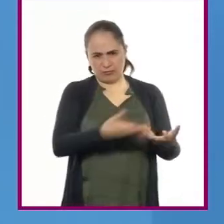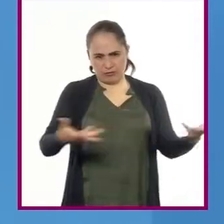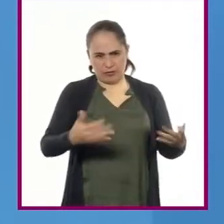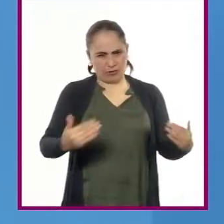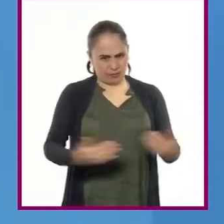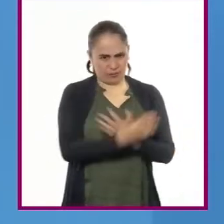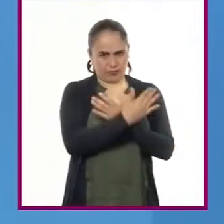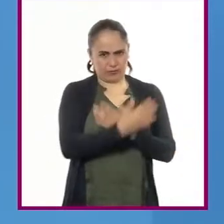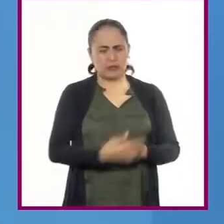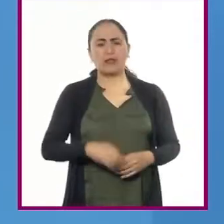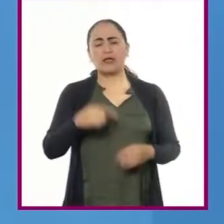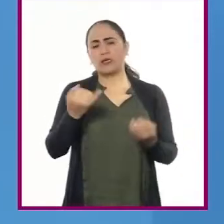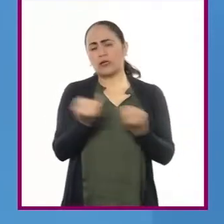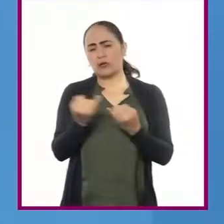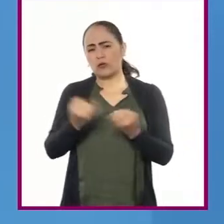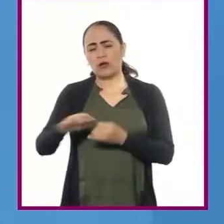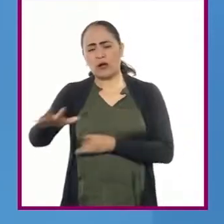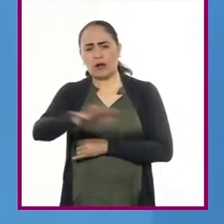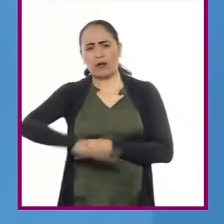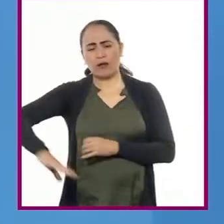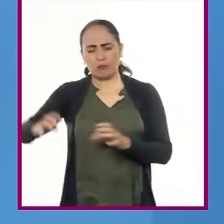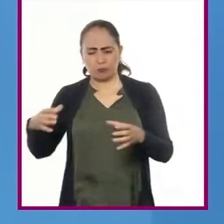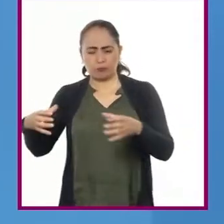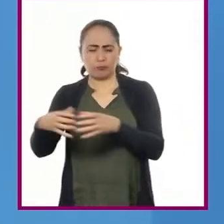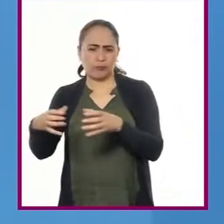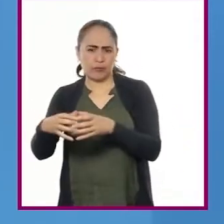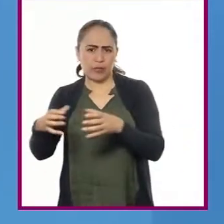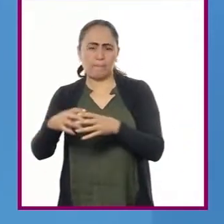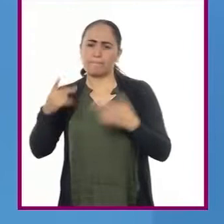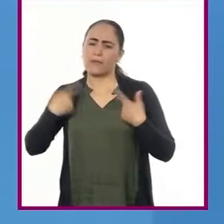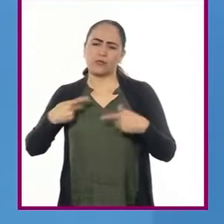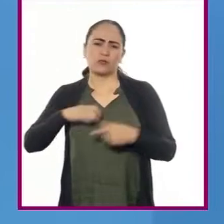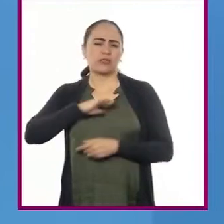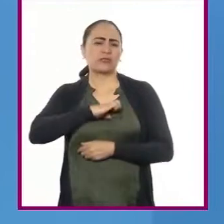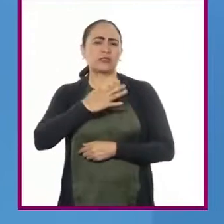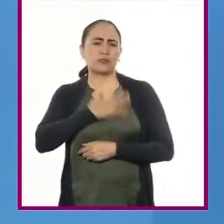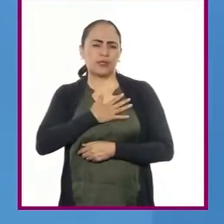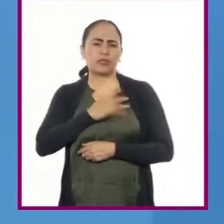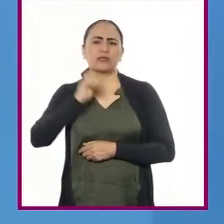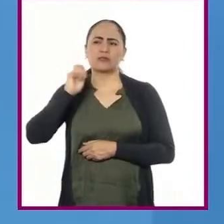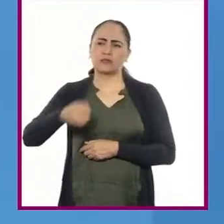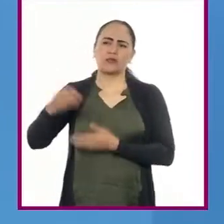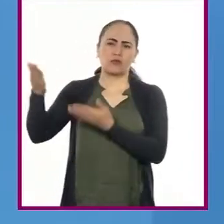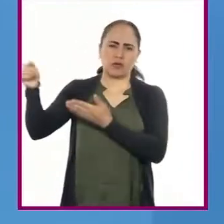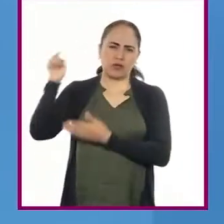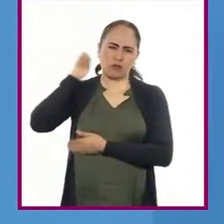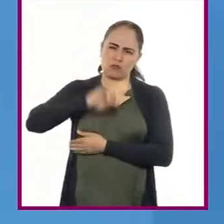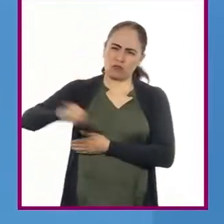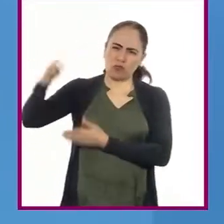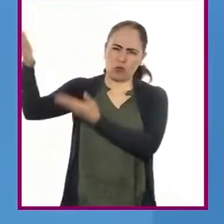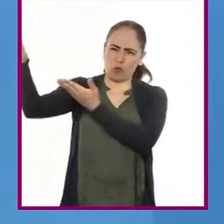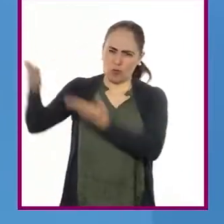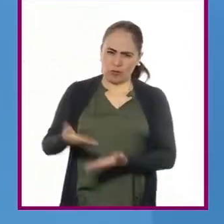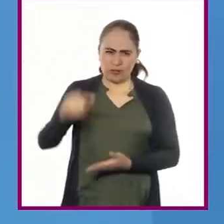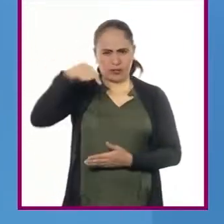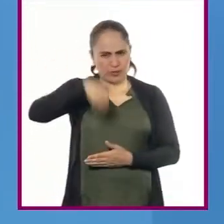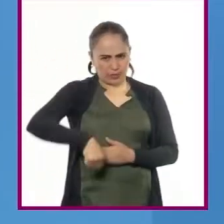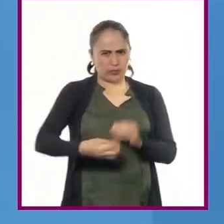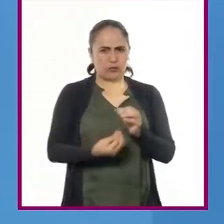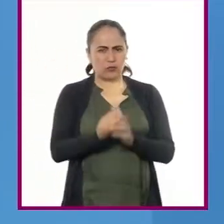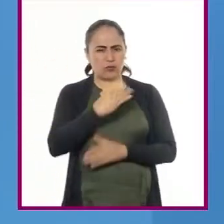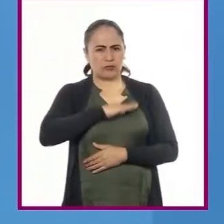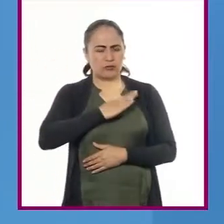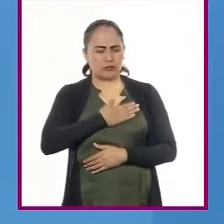una república de españoles, formada por aquellas personas llegadas desde la península a vivir en la Nueva España.